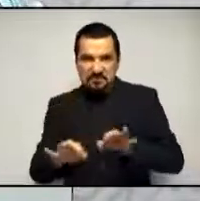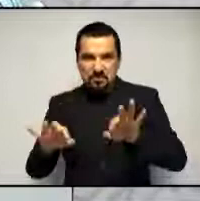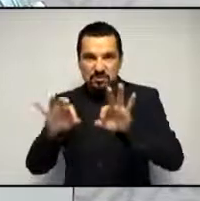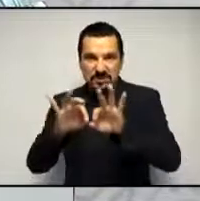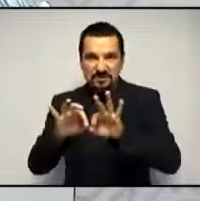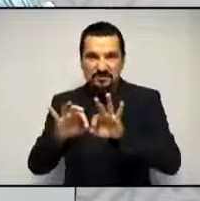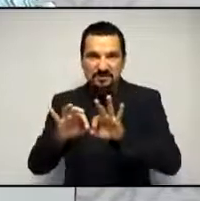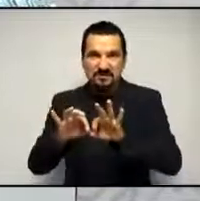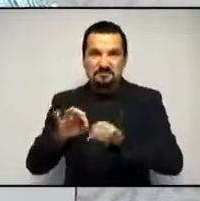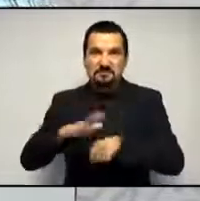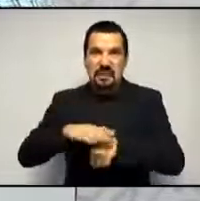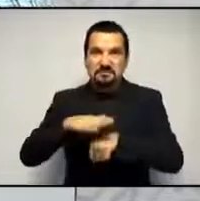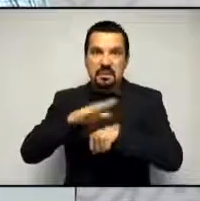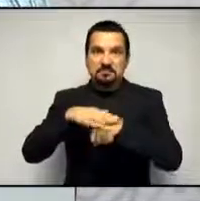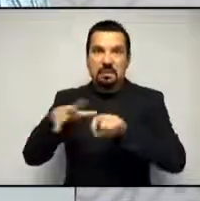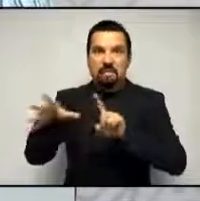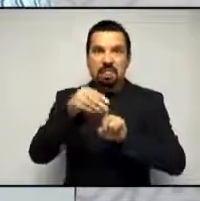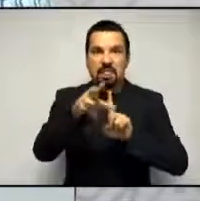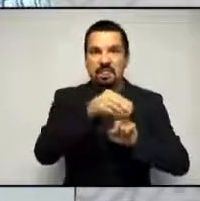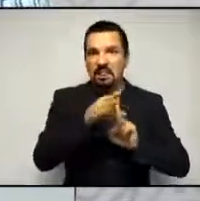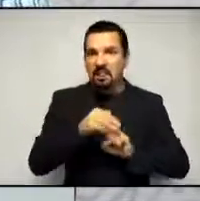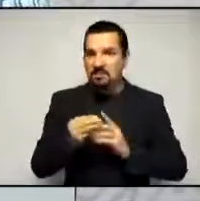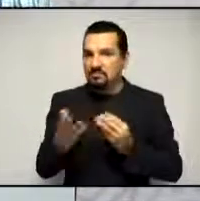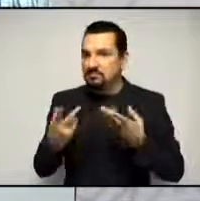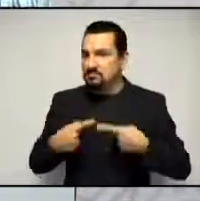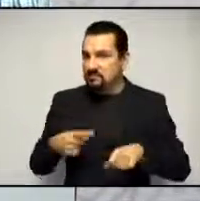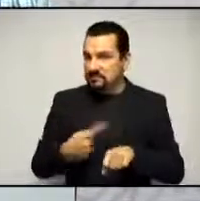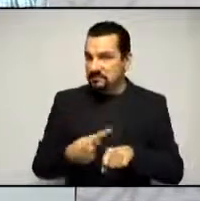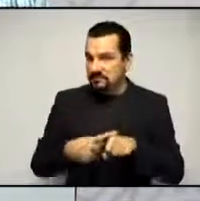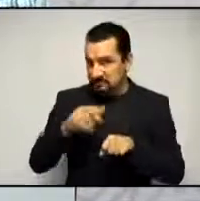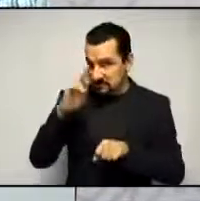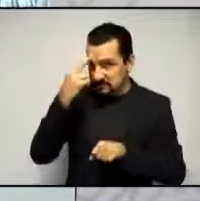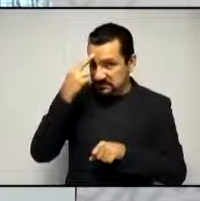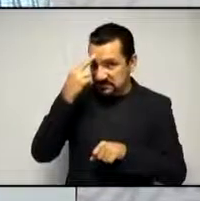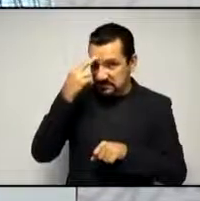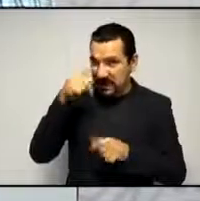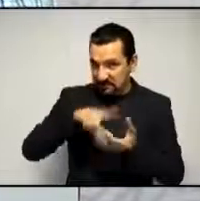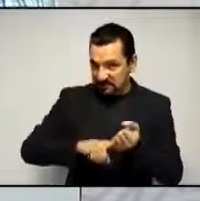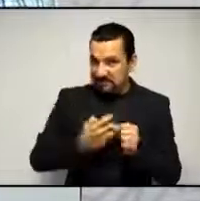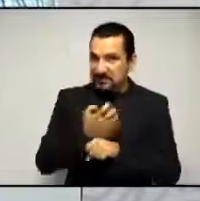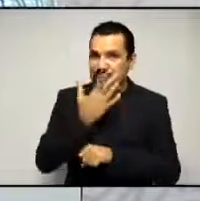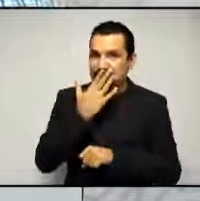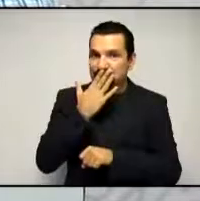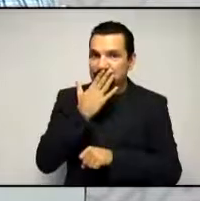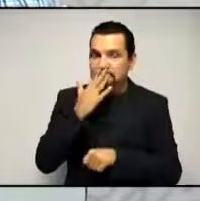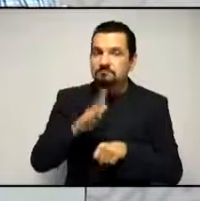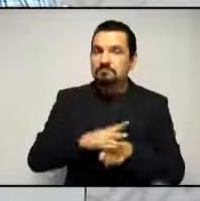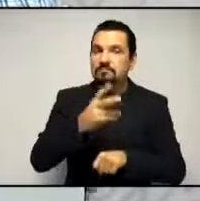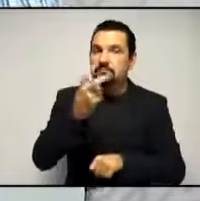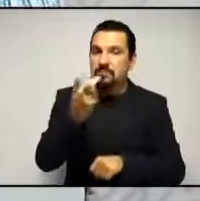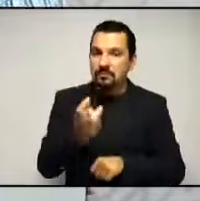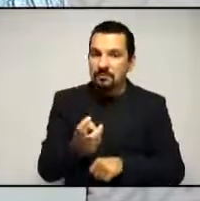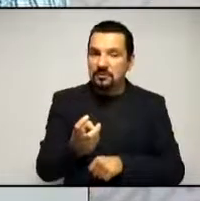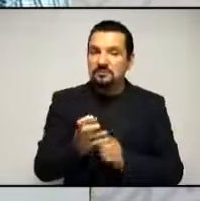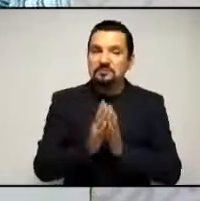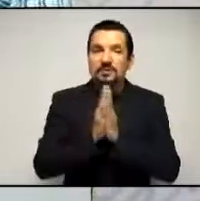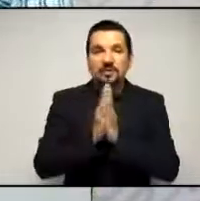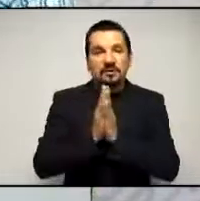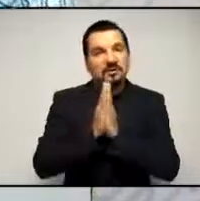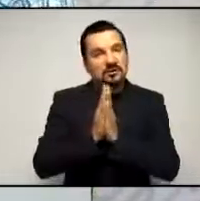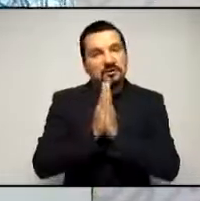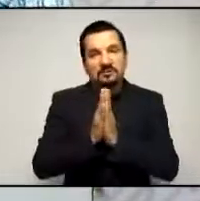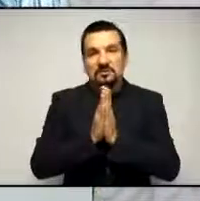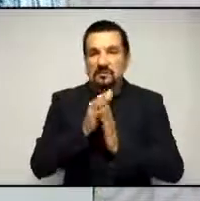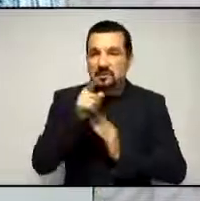se han incrementado considerablemente los contagios en sonora es por esto que les pido que